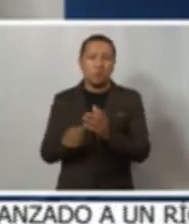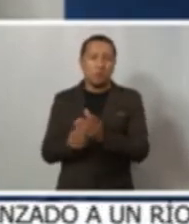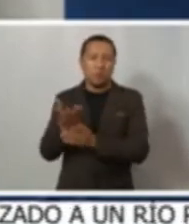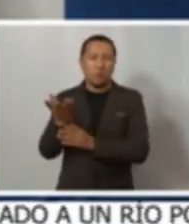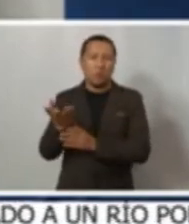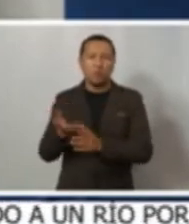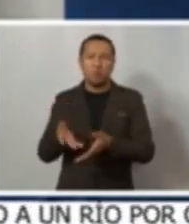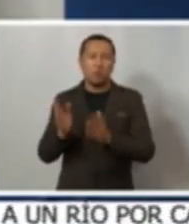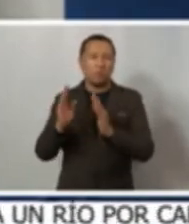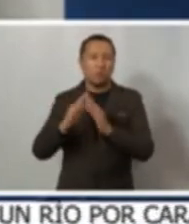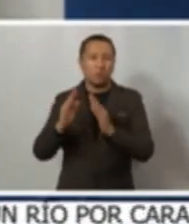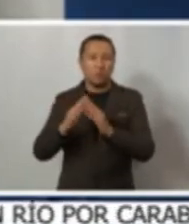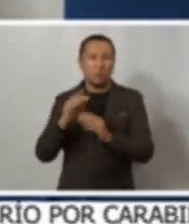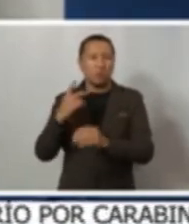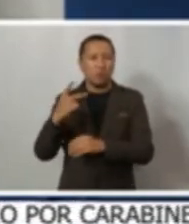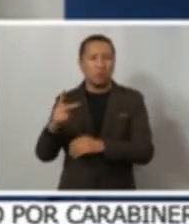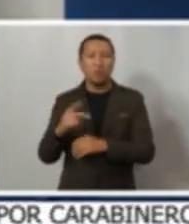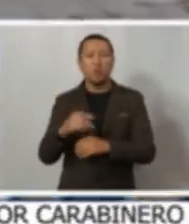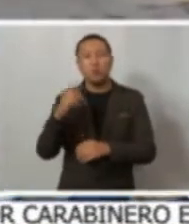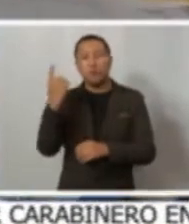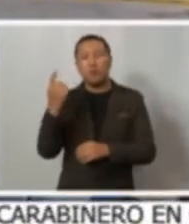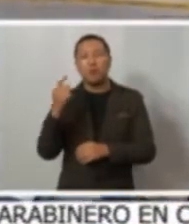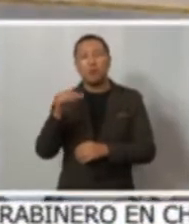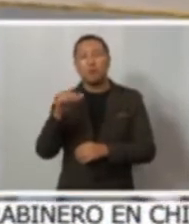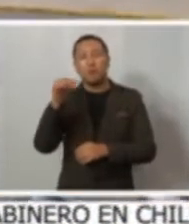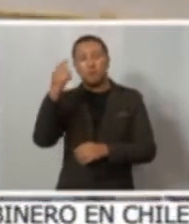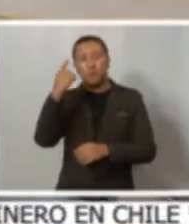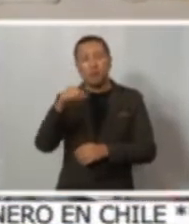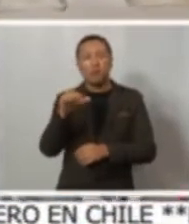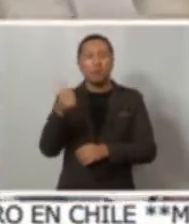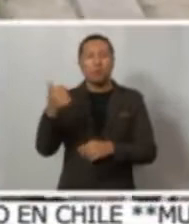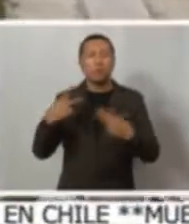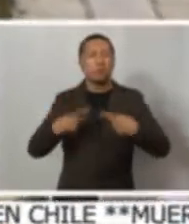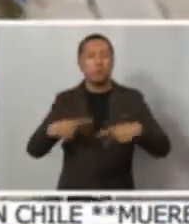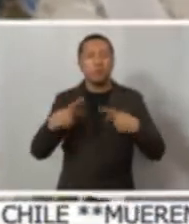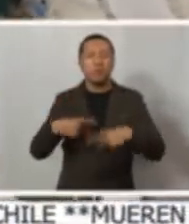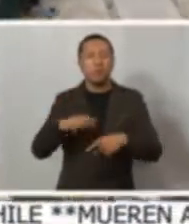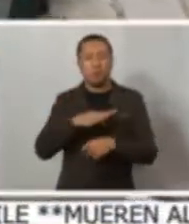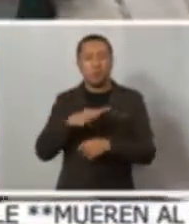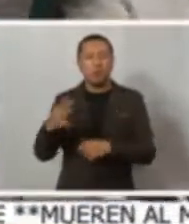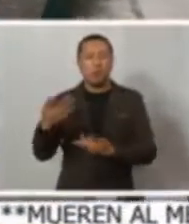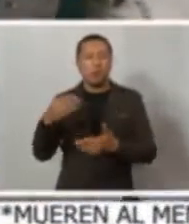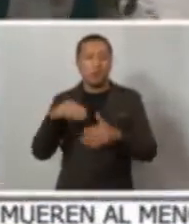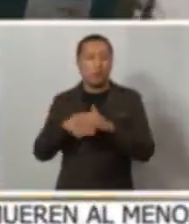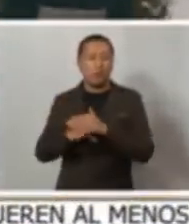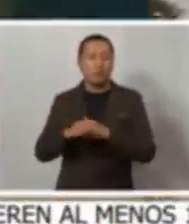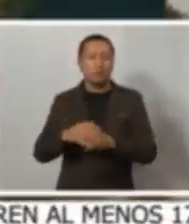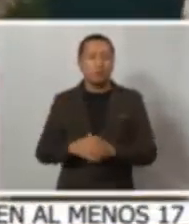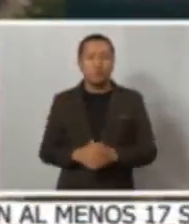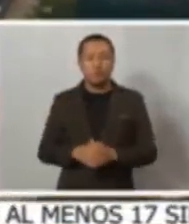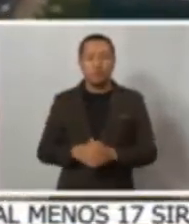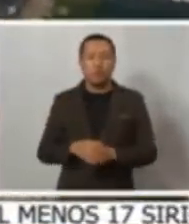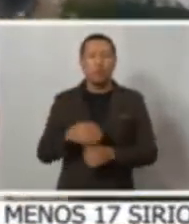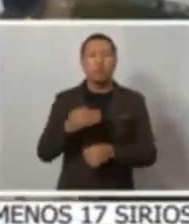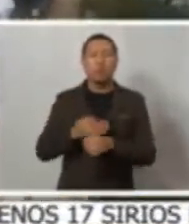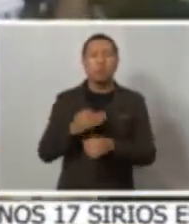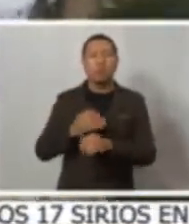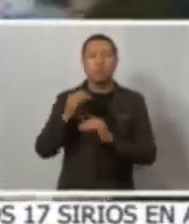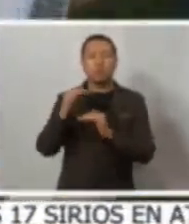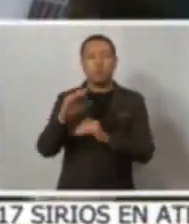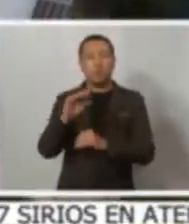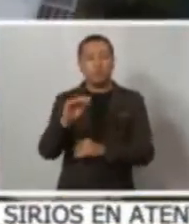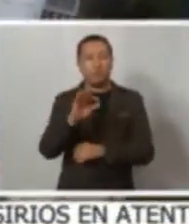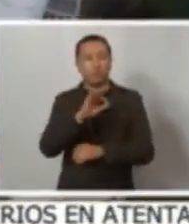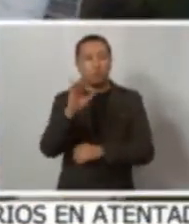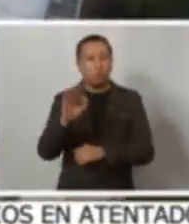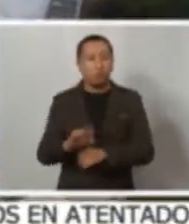con mayor comodidad para los pacientes. Afirmó que el abasto de medicamentos está al 90%. Cuentan con los insumos